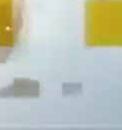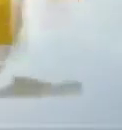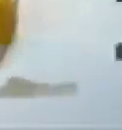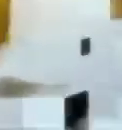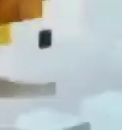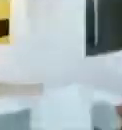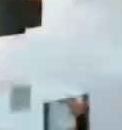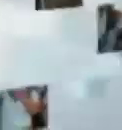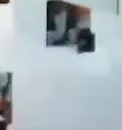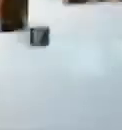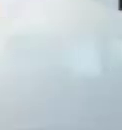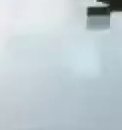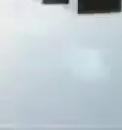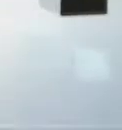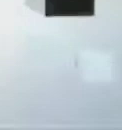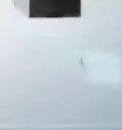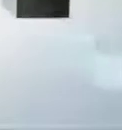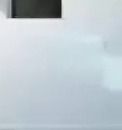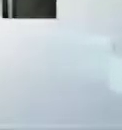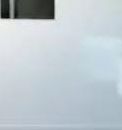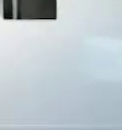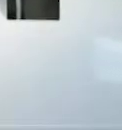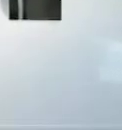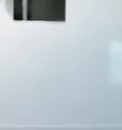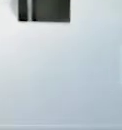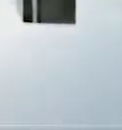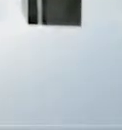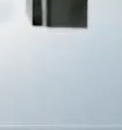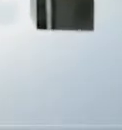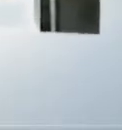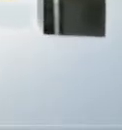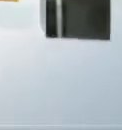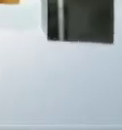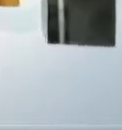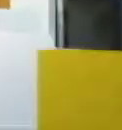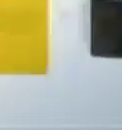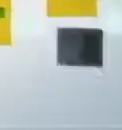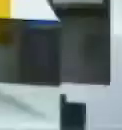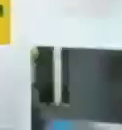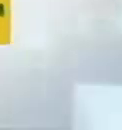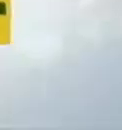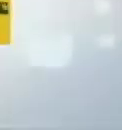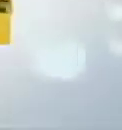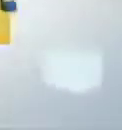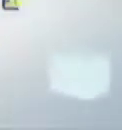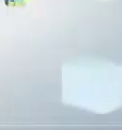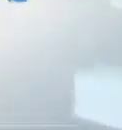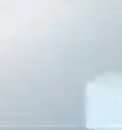Cree en la tierra, cree en la lluvia, cree en la savia.